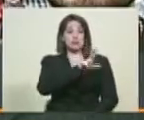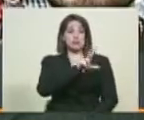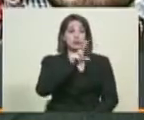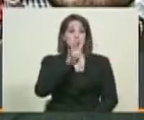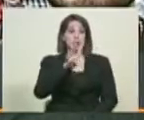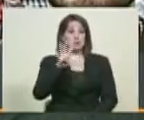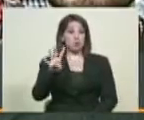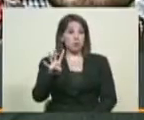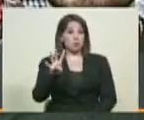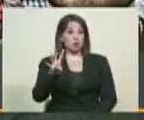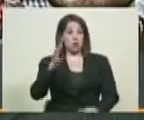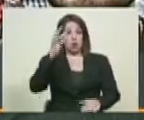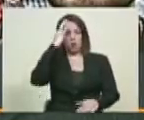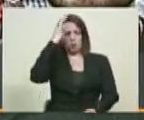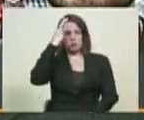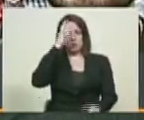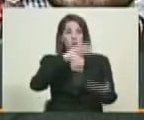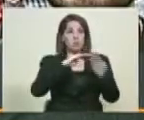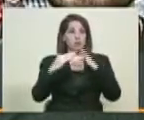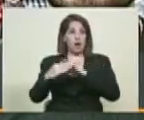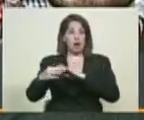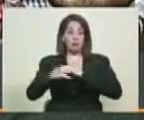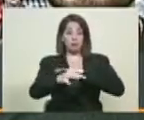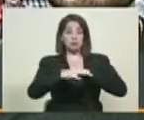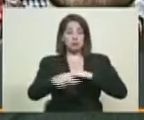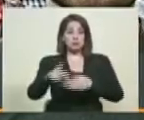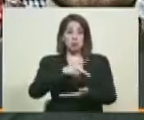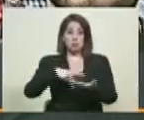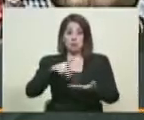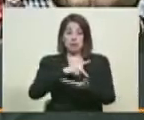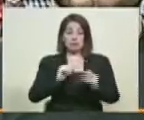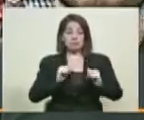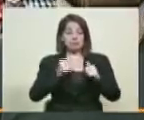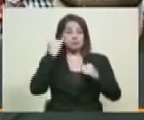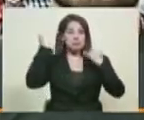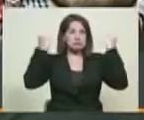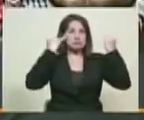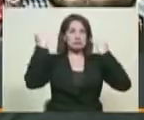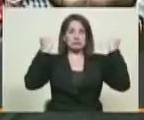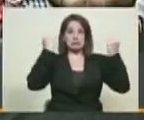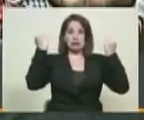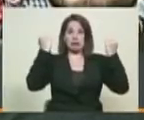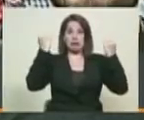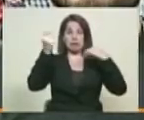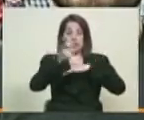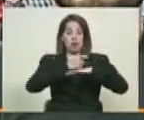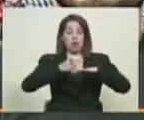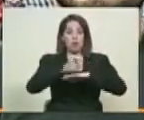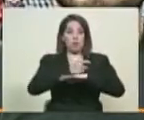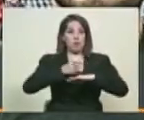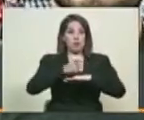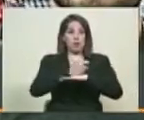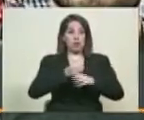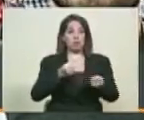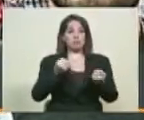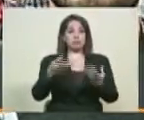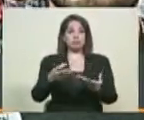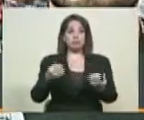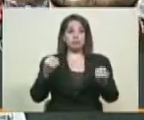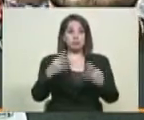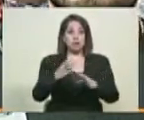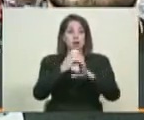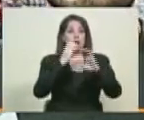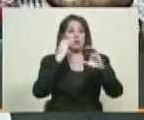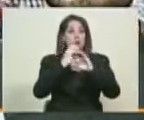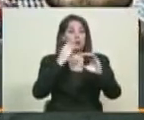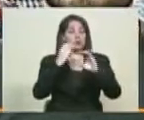del municipio Plaza, del estado Miranda, esta es una iniciativa de nuestro gobernador en suministrarnos estos